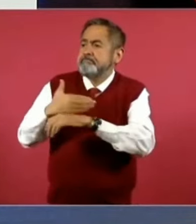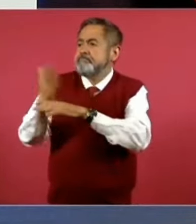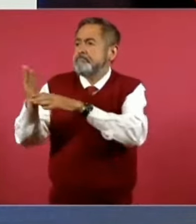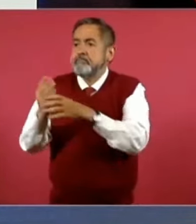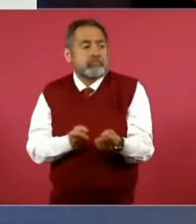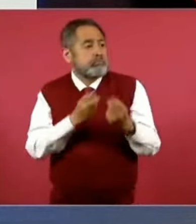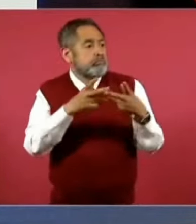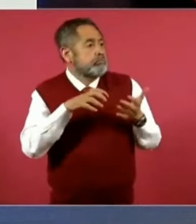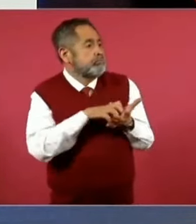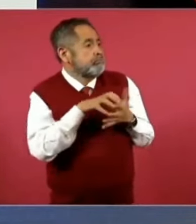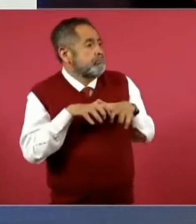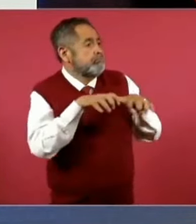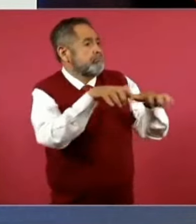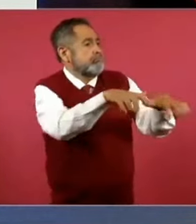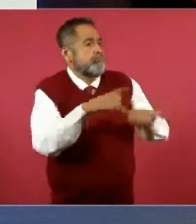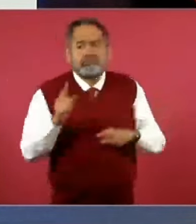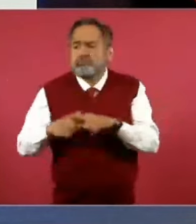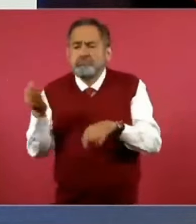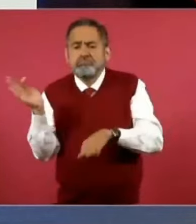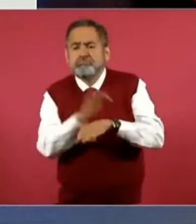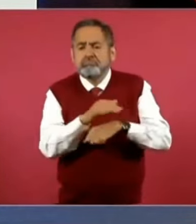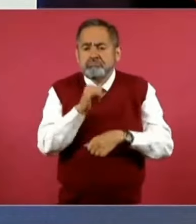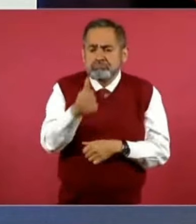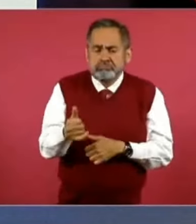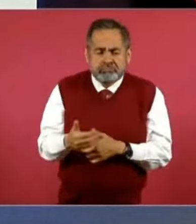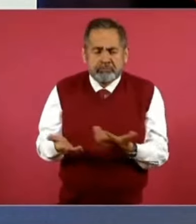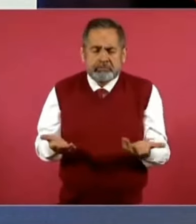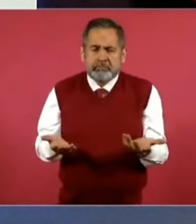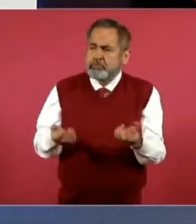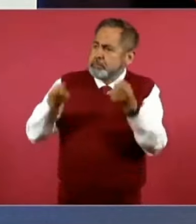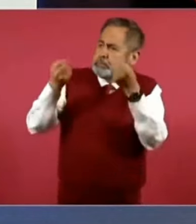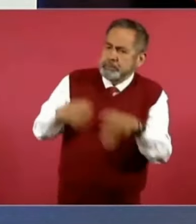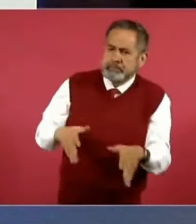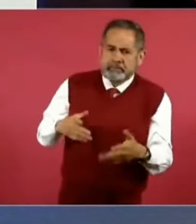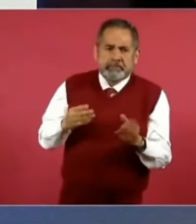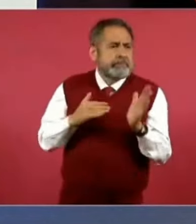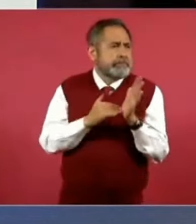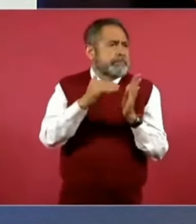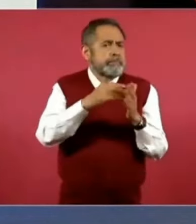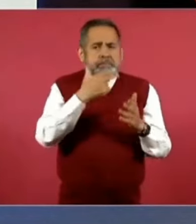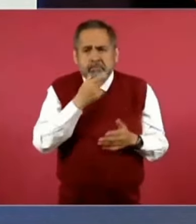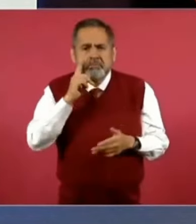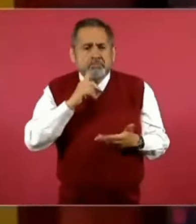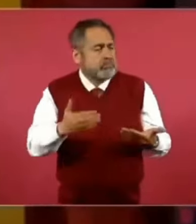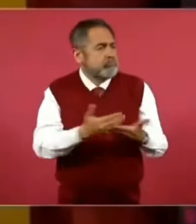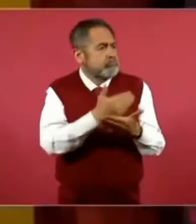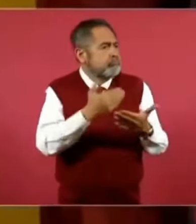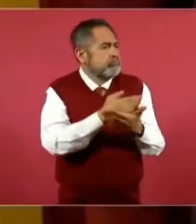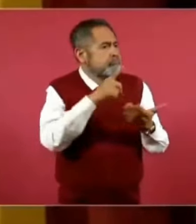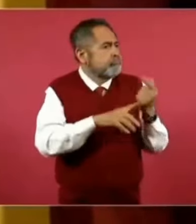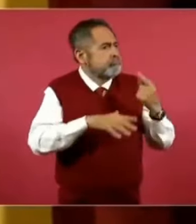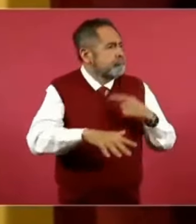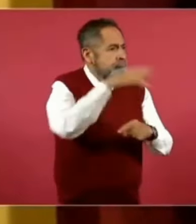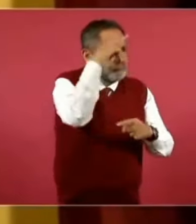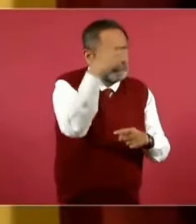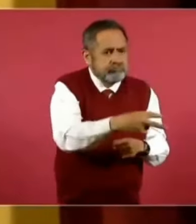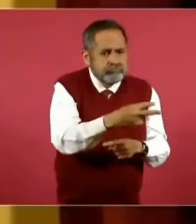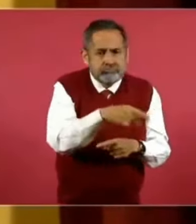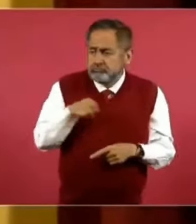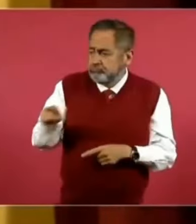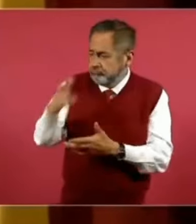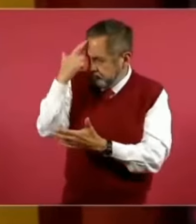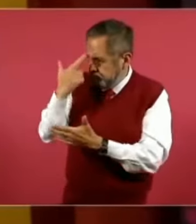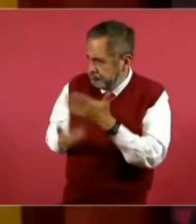ciudadanos sub representados a millones de ciudadanos y ciudadanas violando así los princip